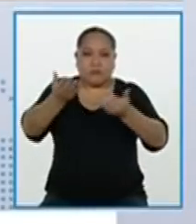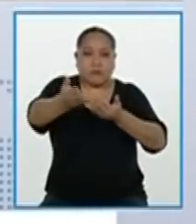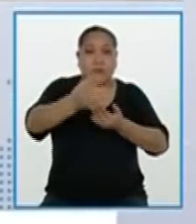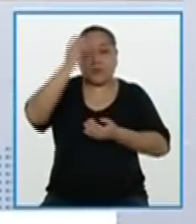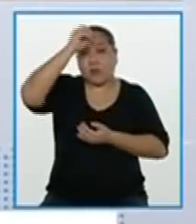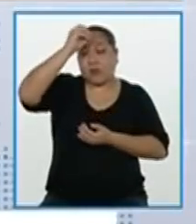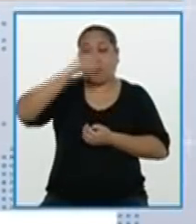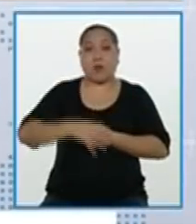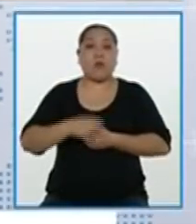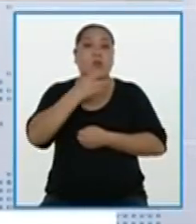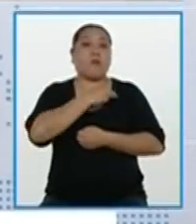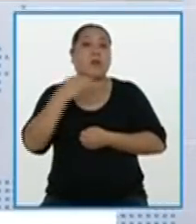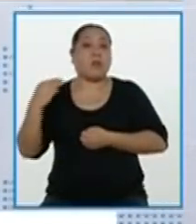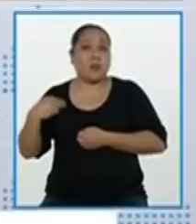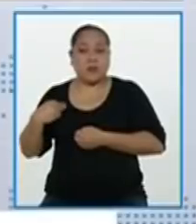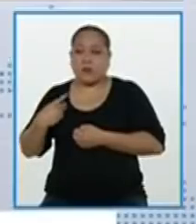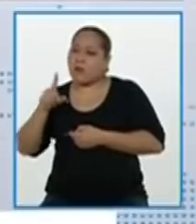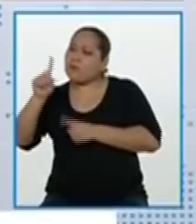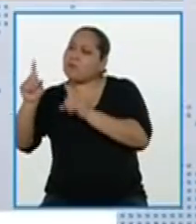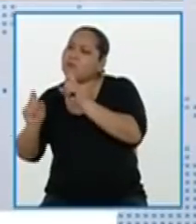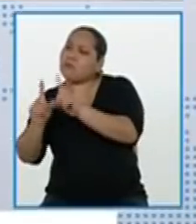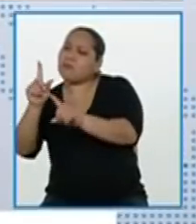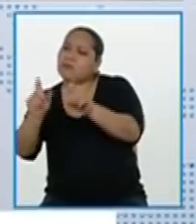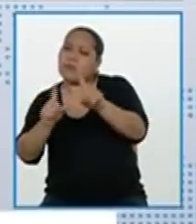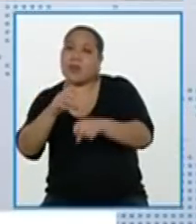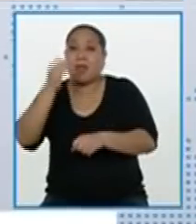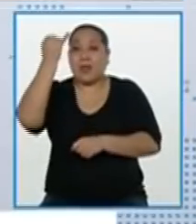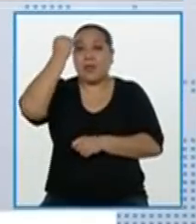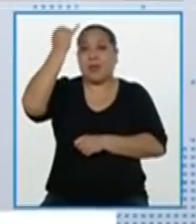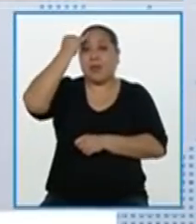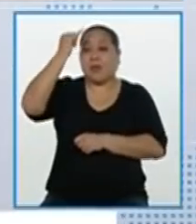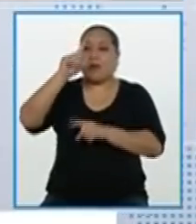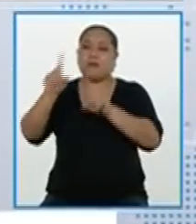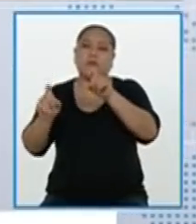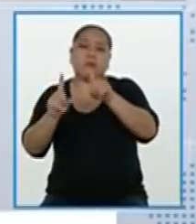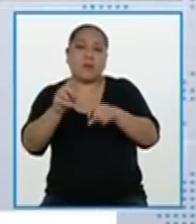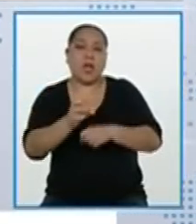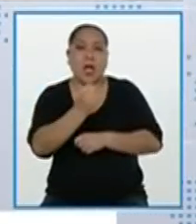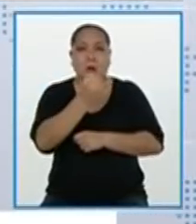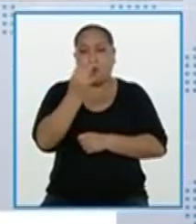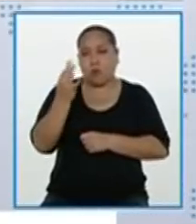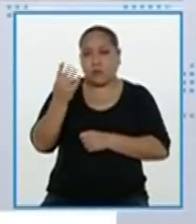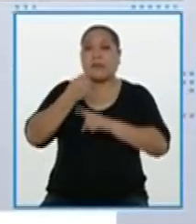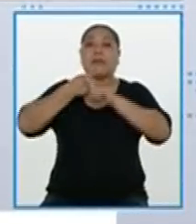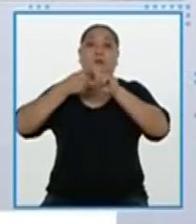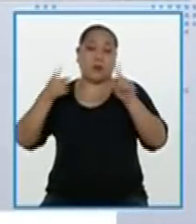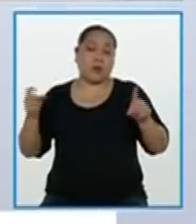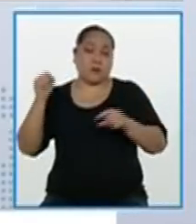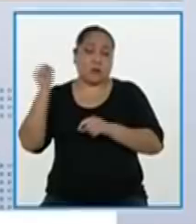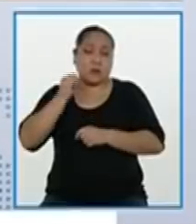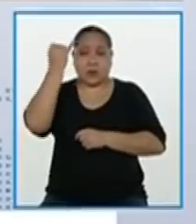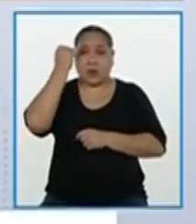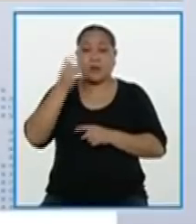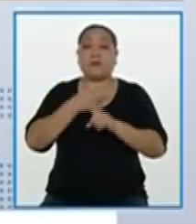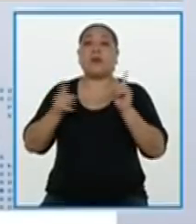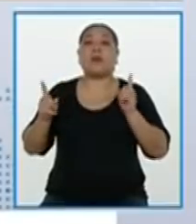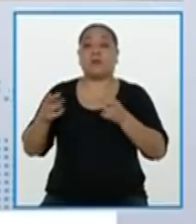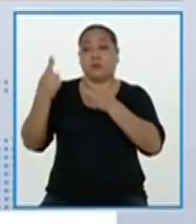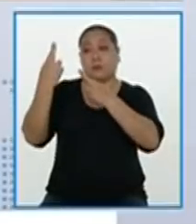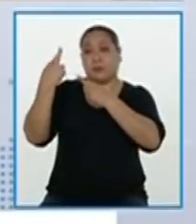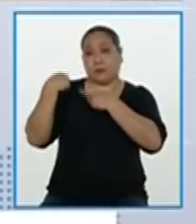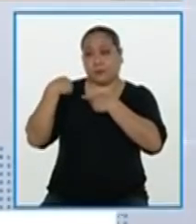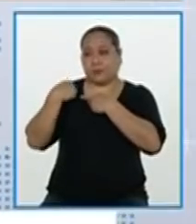fase 2, fase 3 de la reactivación y también de lo que puede haberle funcionado o no a otros países. Creo yo